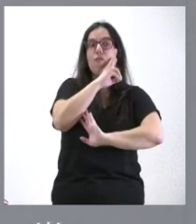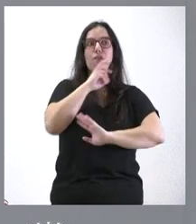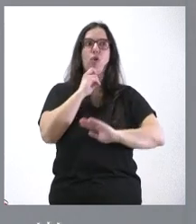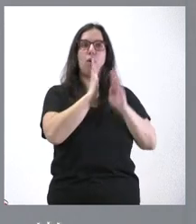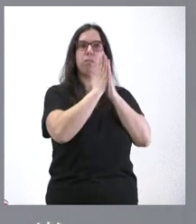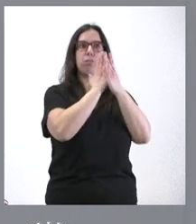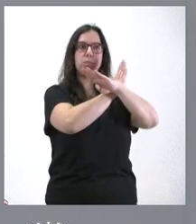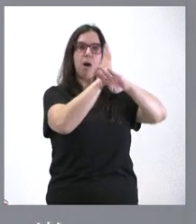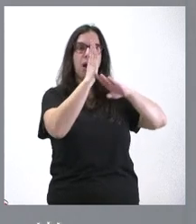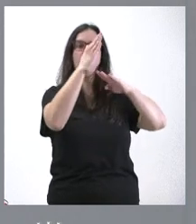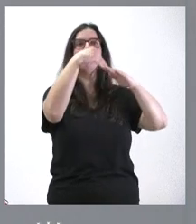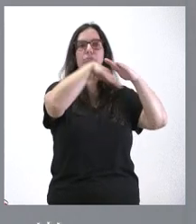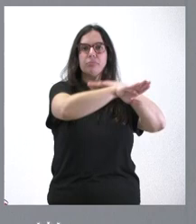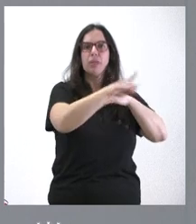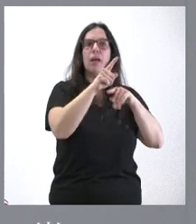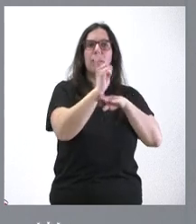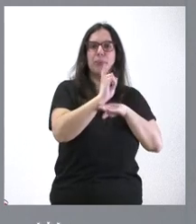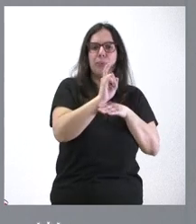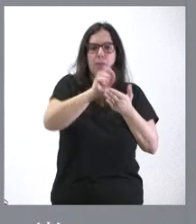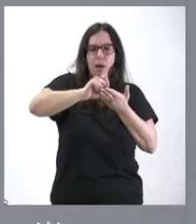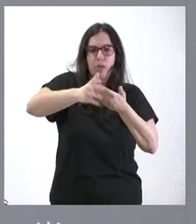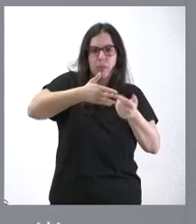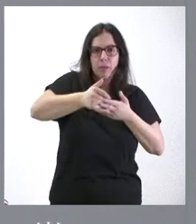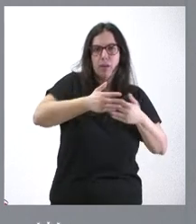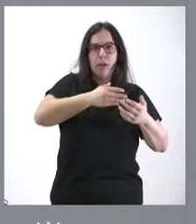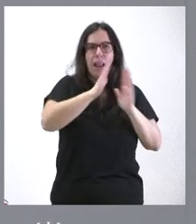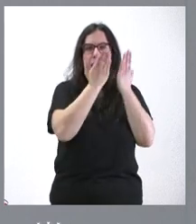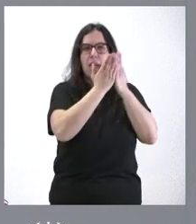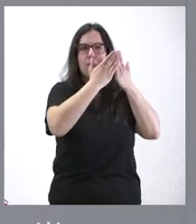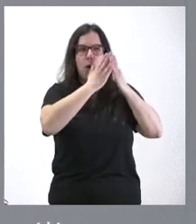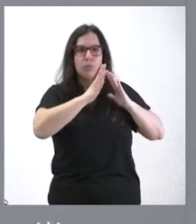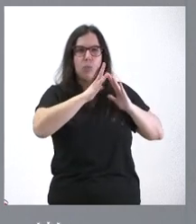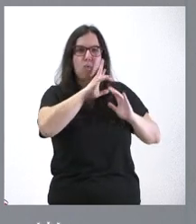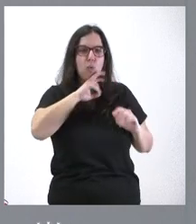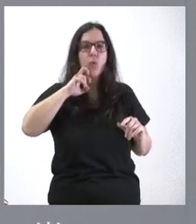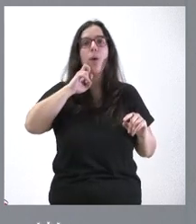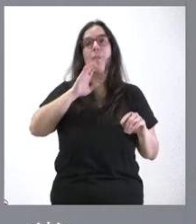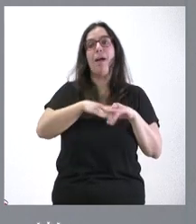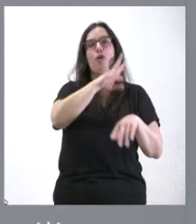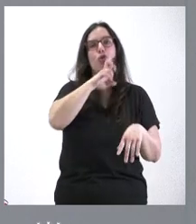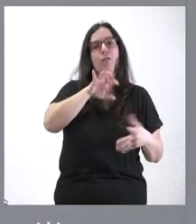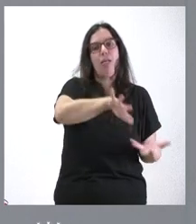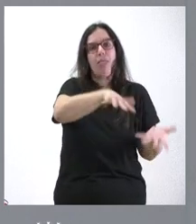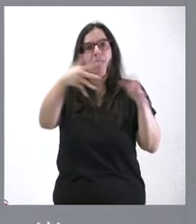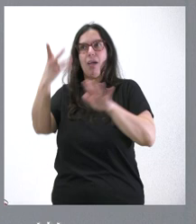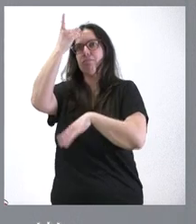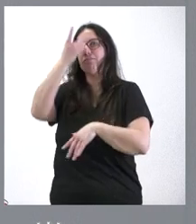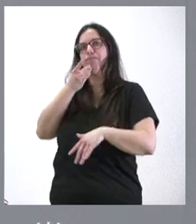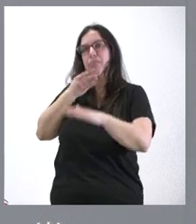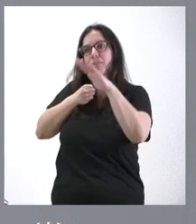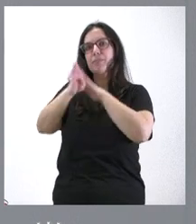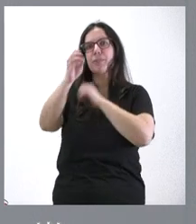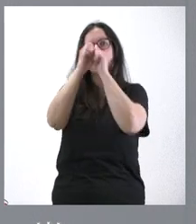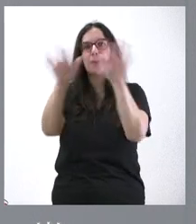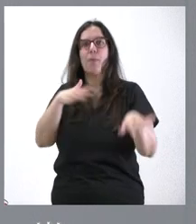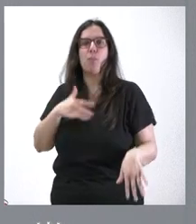León incluye obras impresas manuscritas y un fondo bibliográfico se trata de conservar los materiales y gestionar su acceso y difusión la